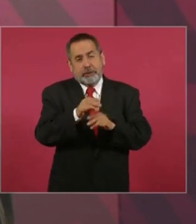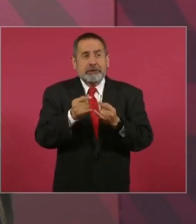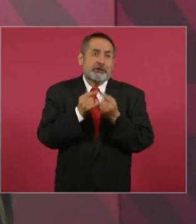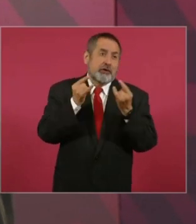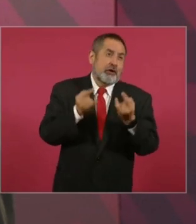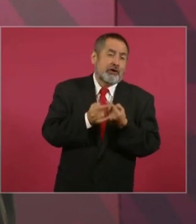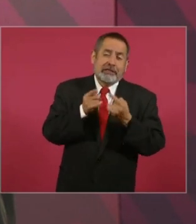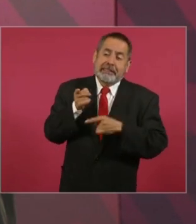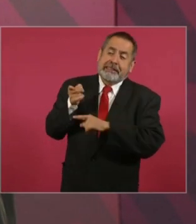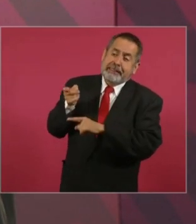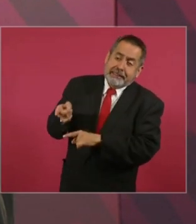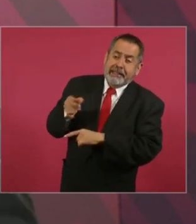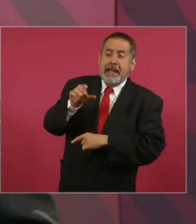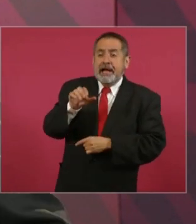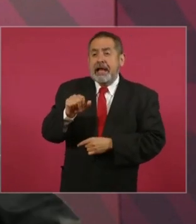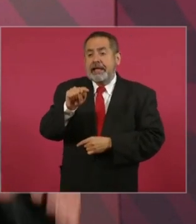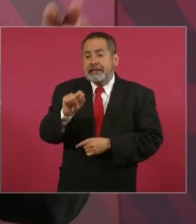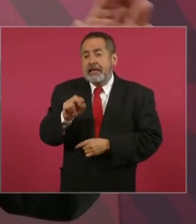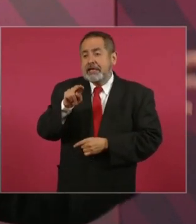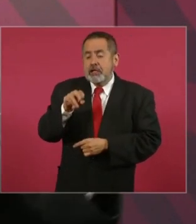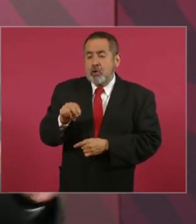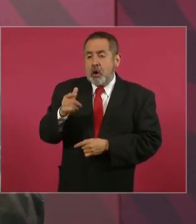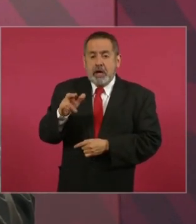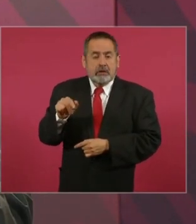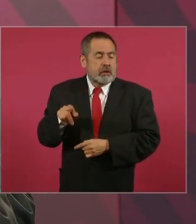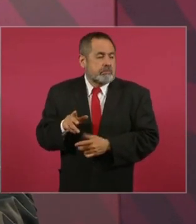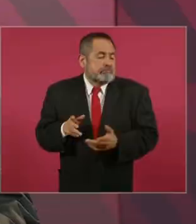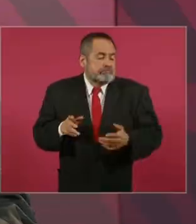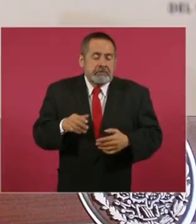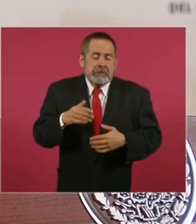sobre Catarino Garza. Y de repente desapareció.